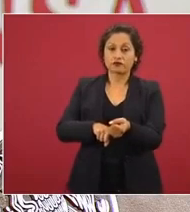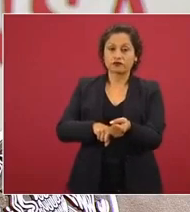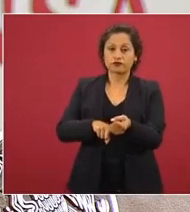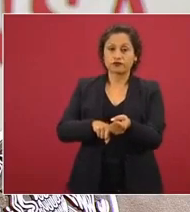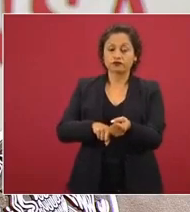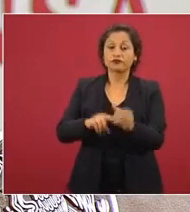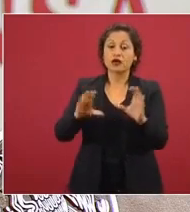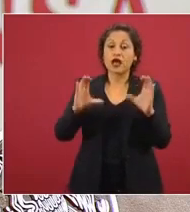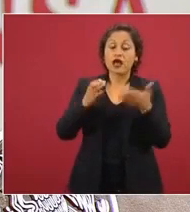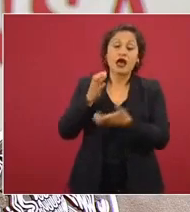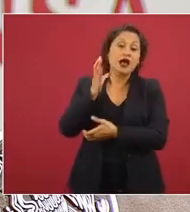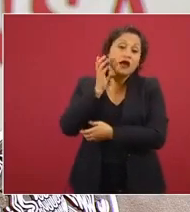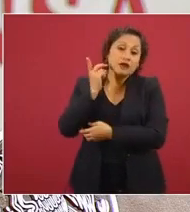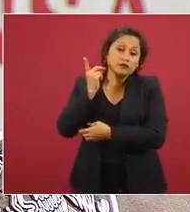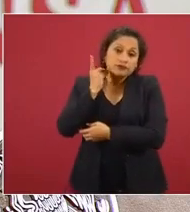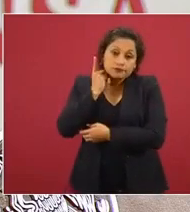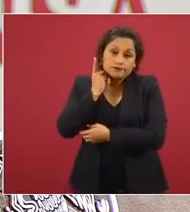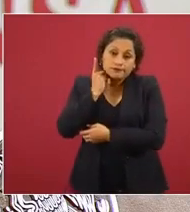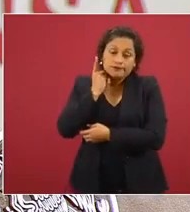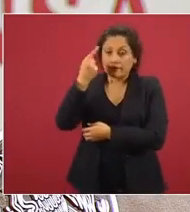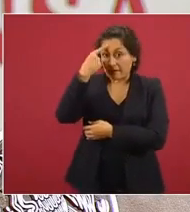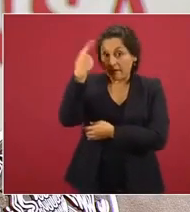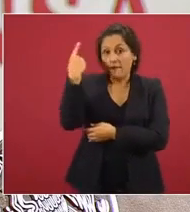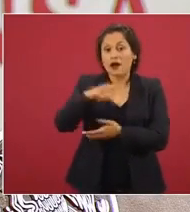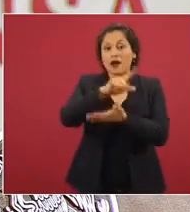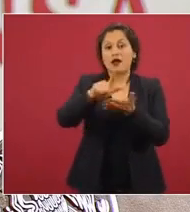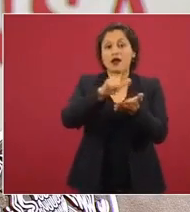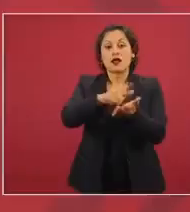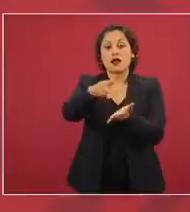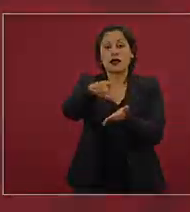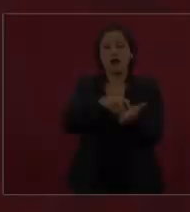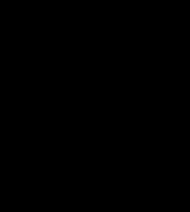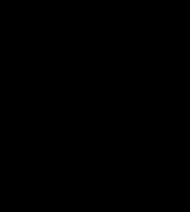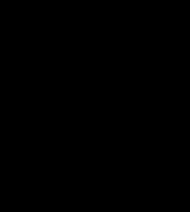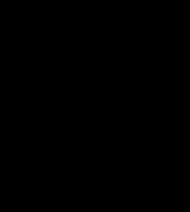y que se aprobara la llamada reforma energética.